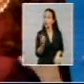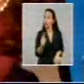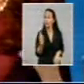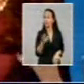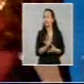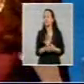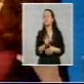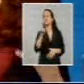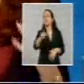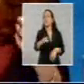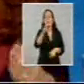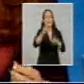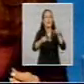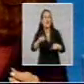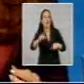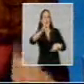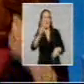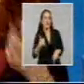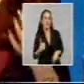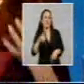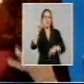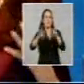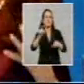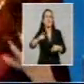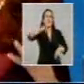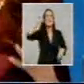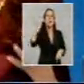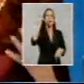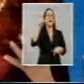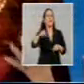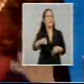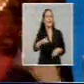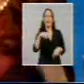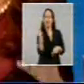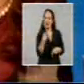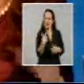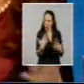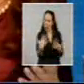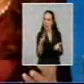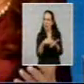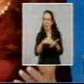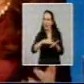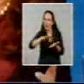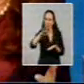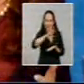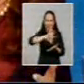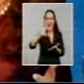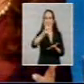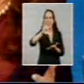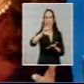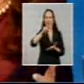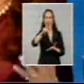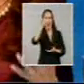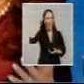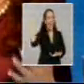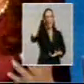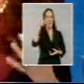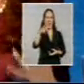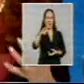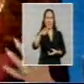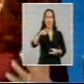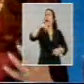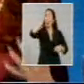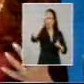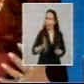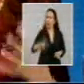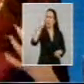compatriotas pampeanos, tenemos la posibilidad en nuestra tierra, aquí en La Pampa, y a lo largo y a lo